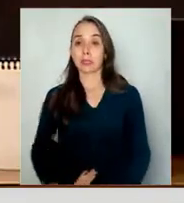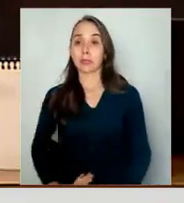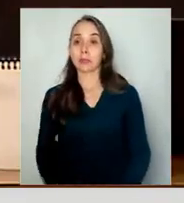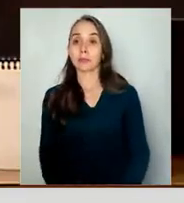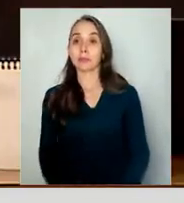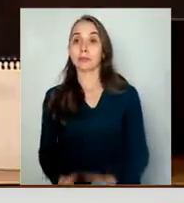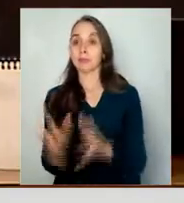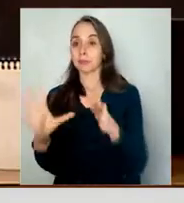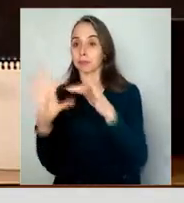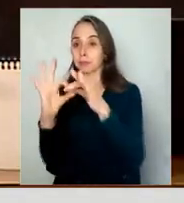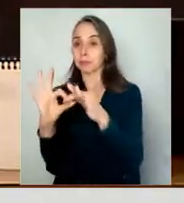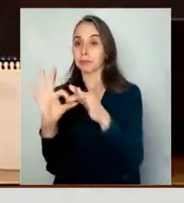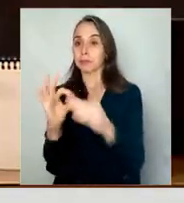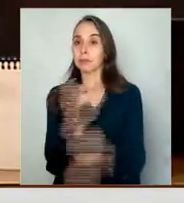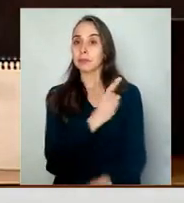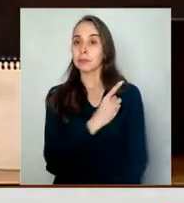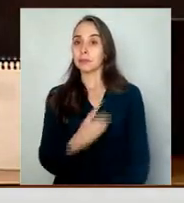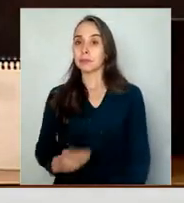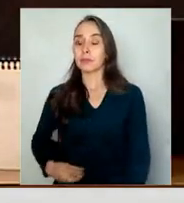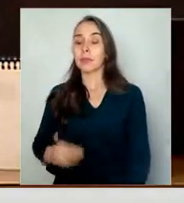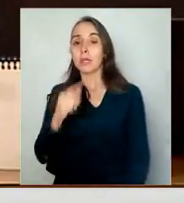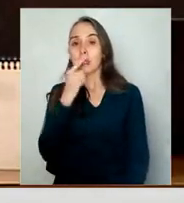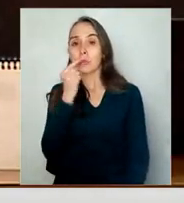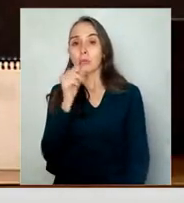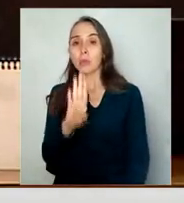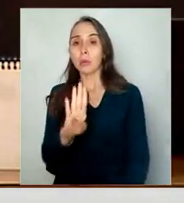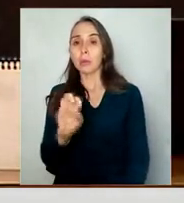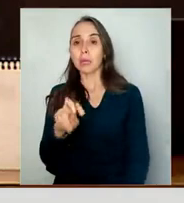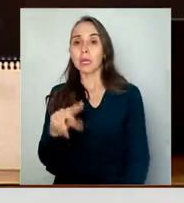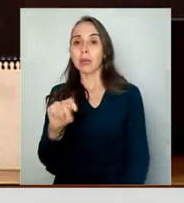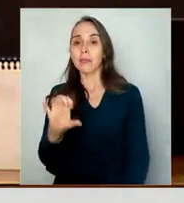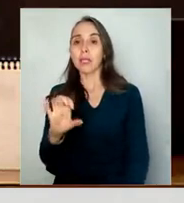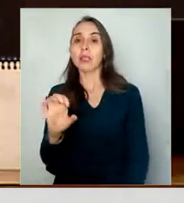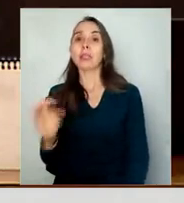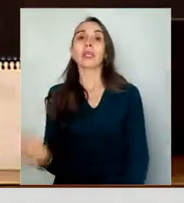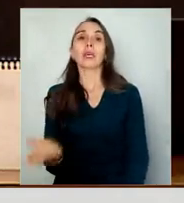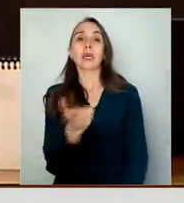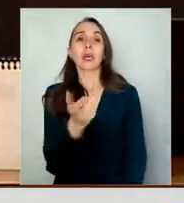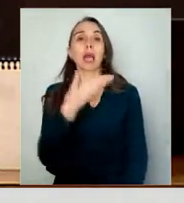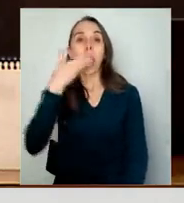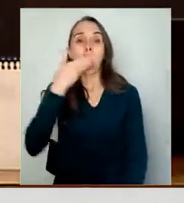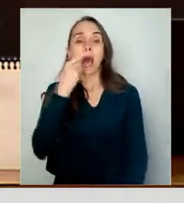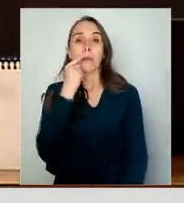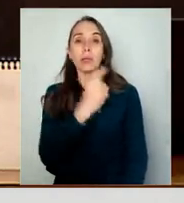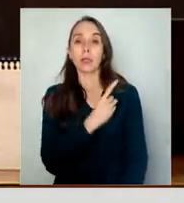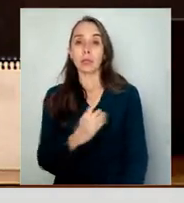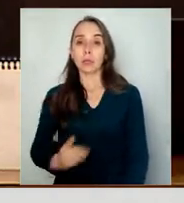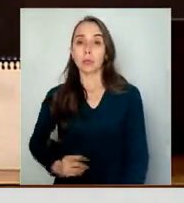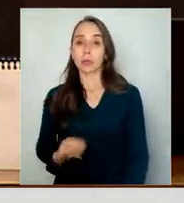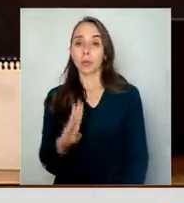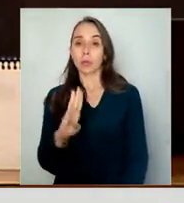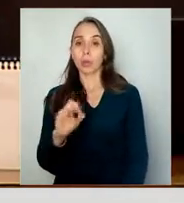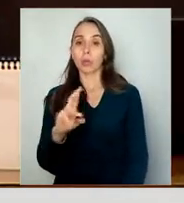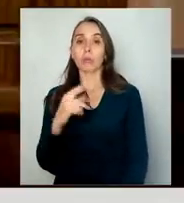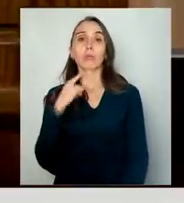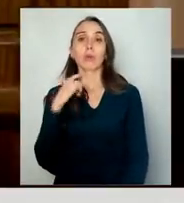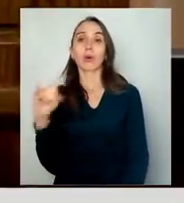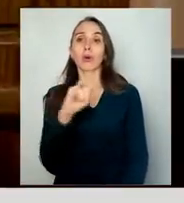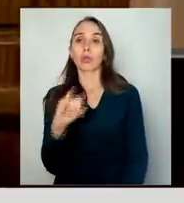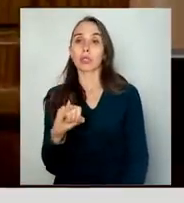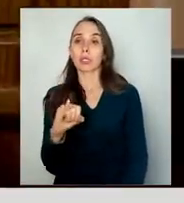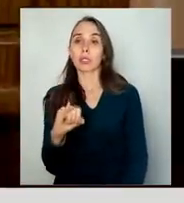diputado Benavente a continuación le damos la palabra al diputado Fernando Borges diputa Gracias